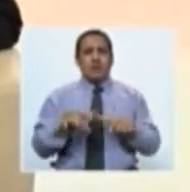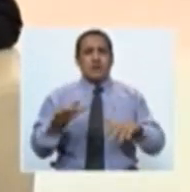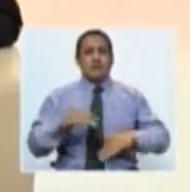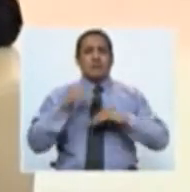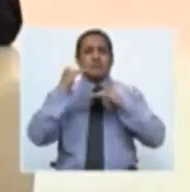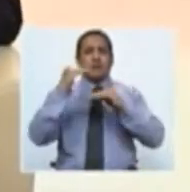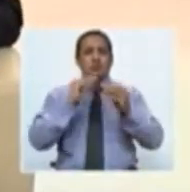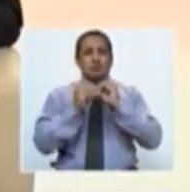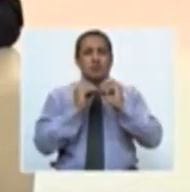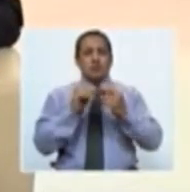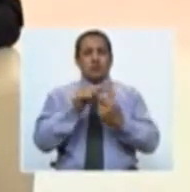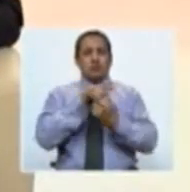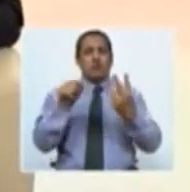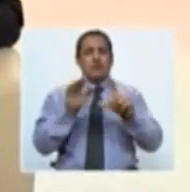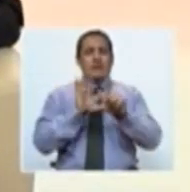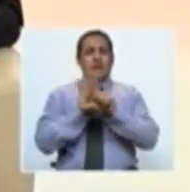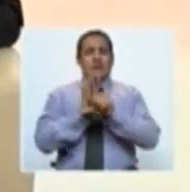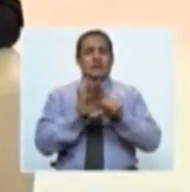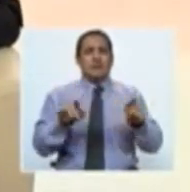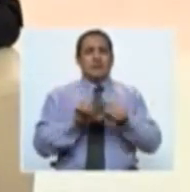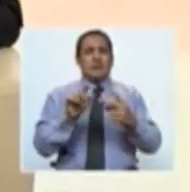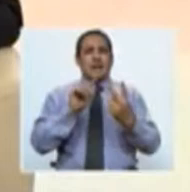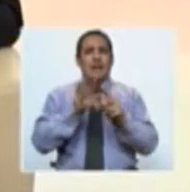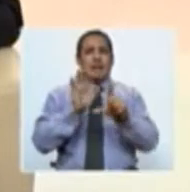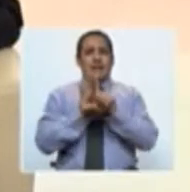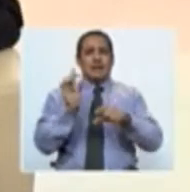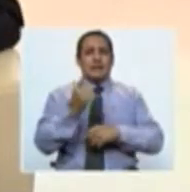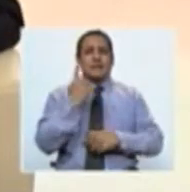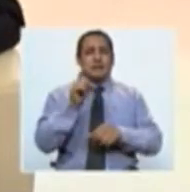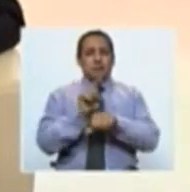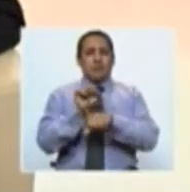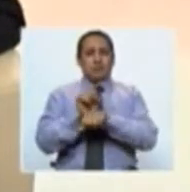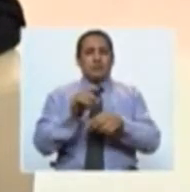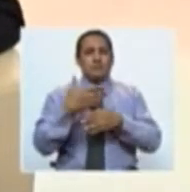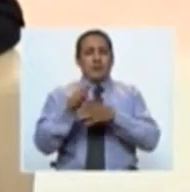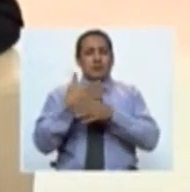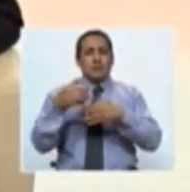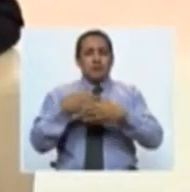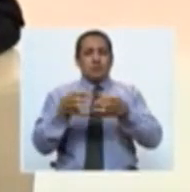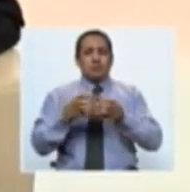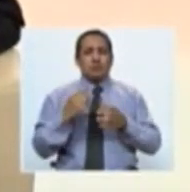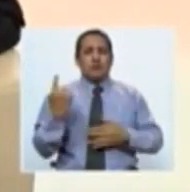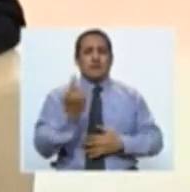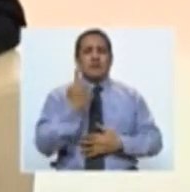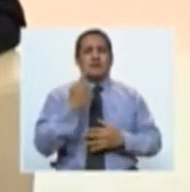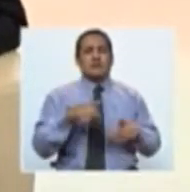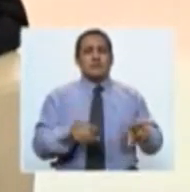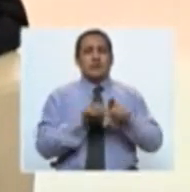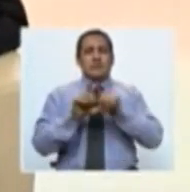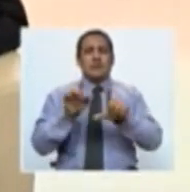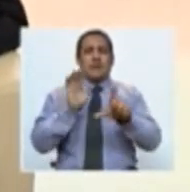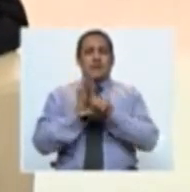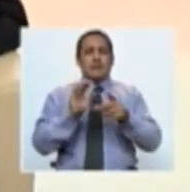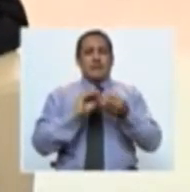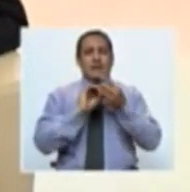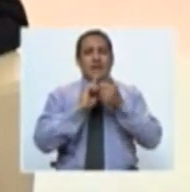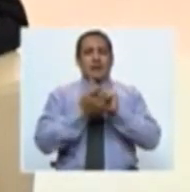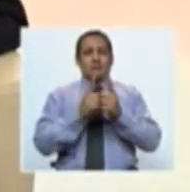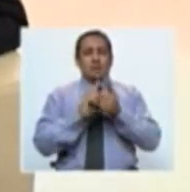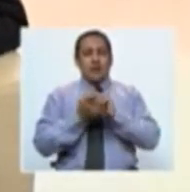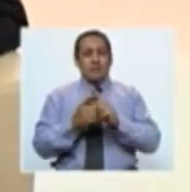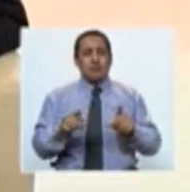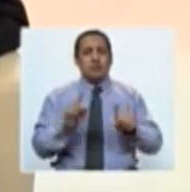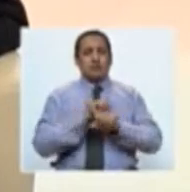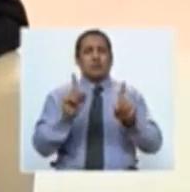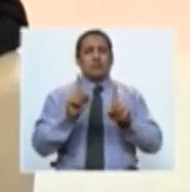ha sido regulada en dos leyes, ¿no? La Ley General de Educación en un momento dice participa el movimiento gremial y luego la Ley de Reforma